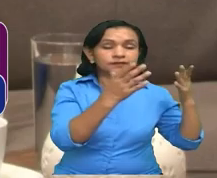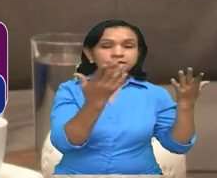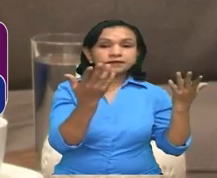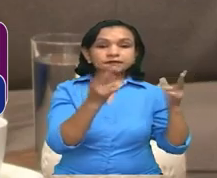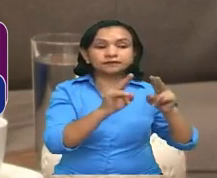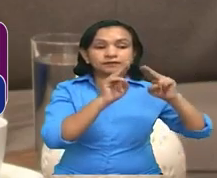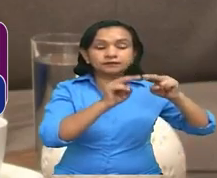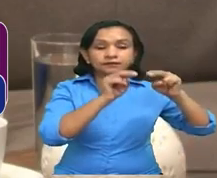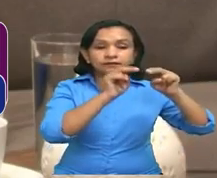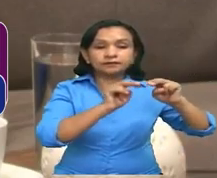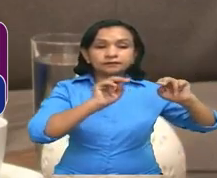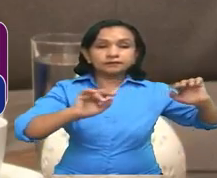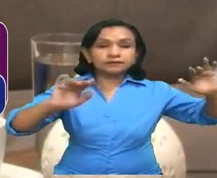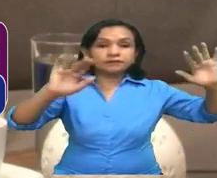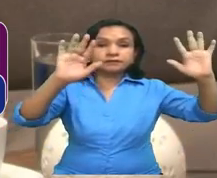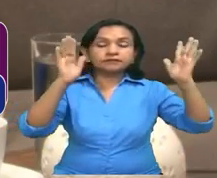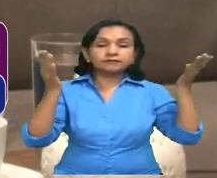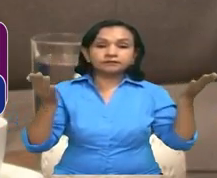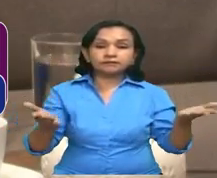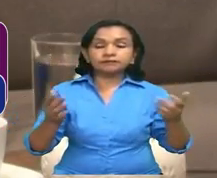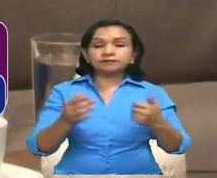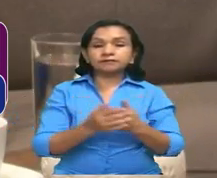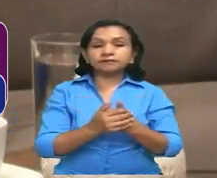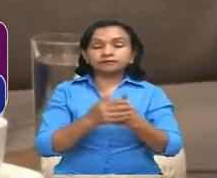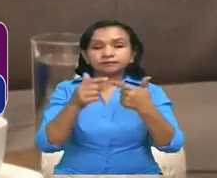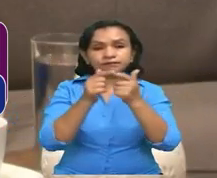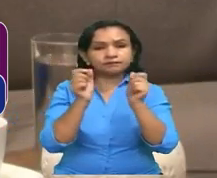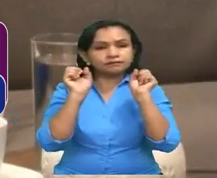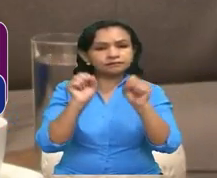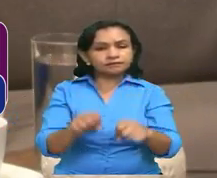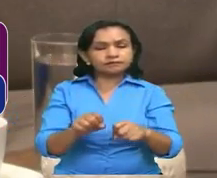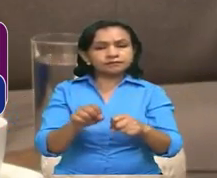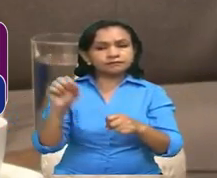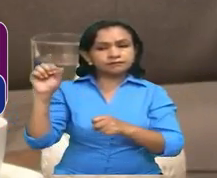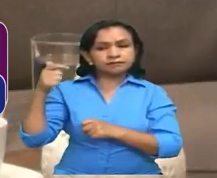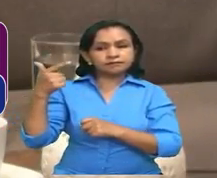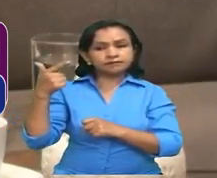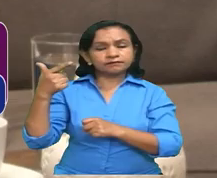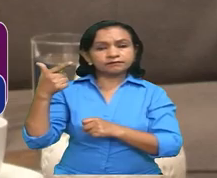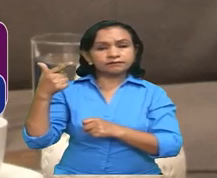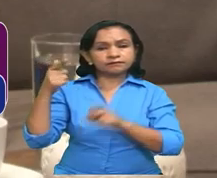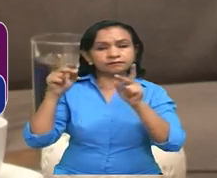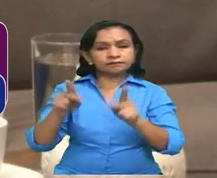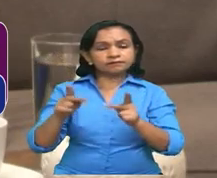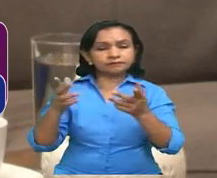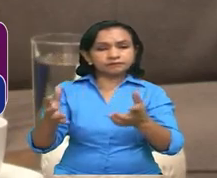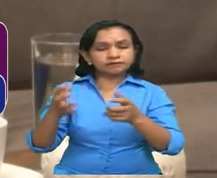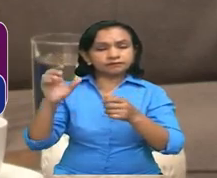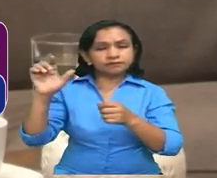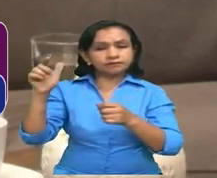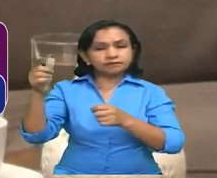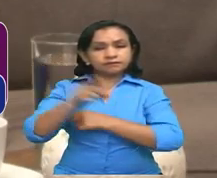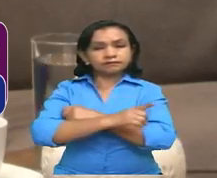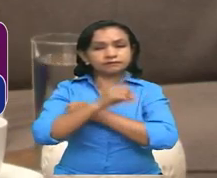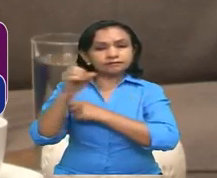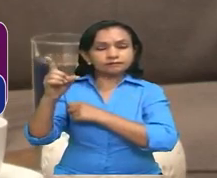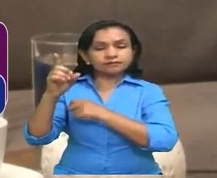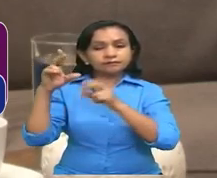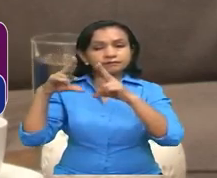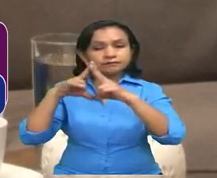otras operadoras del país vinieron aquí a Nicaragua, pudieron observar nuestras bellezas